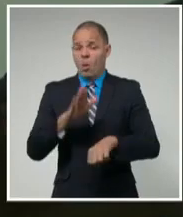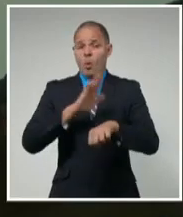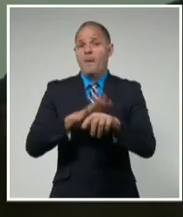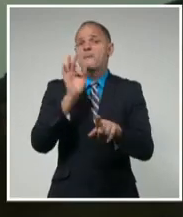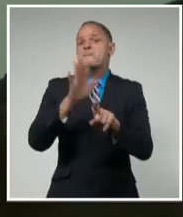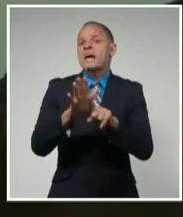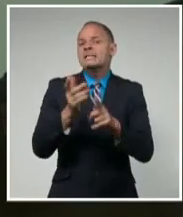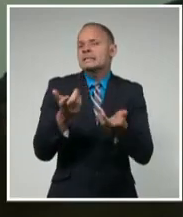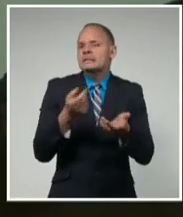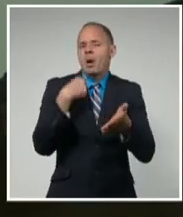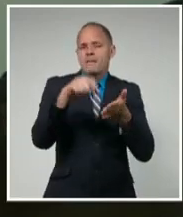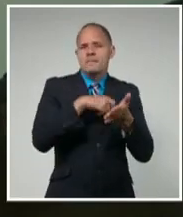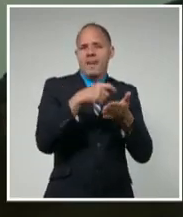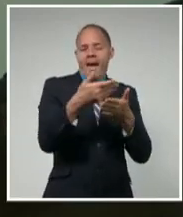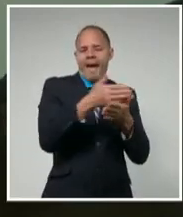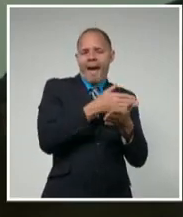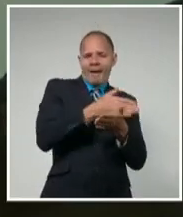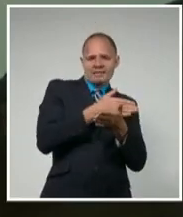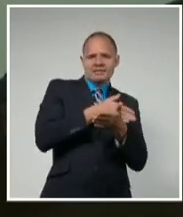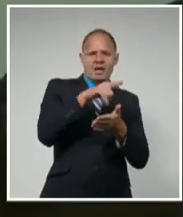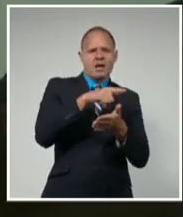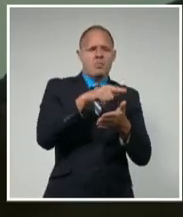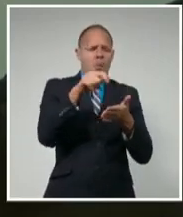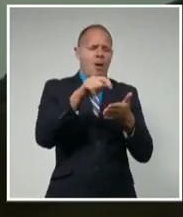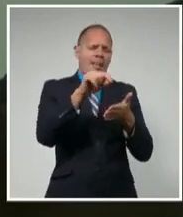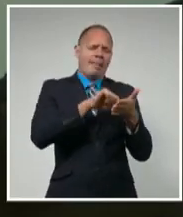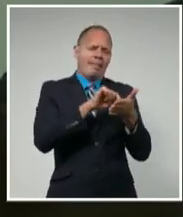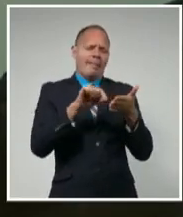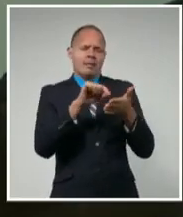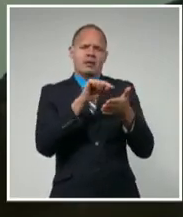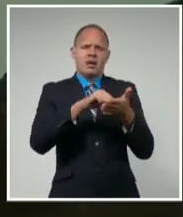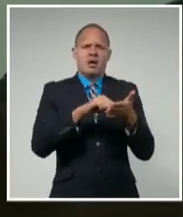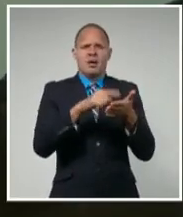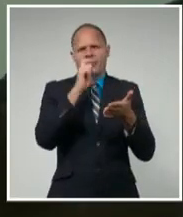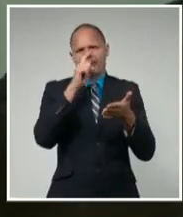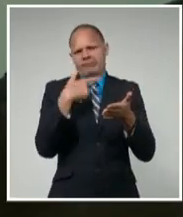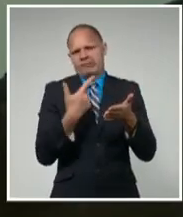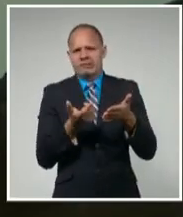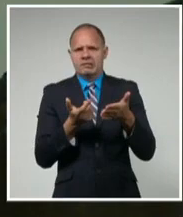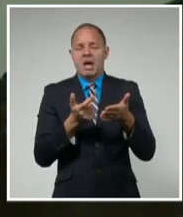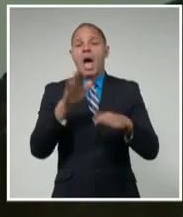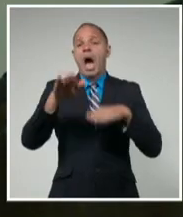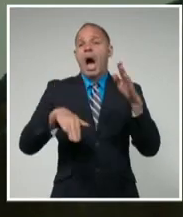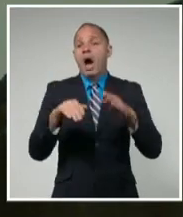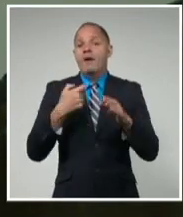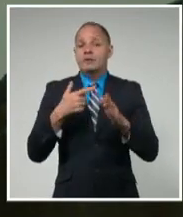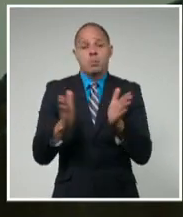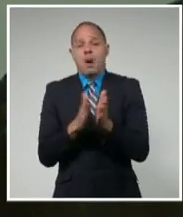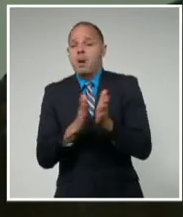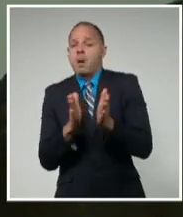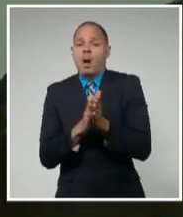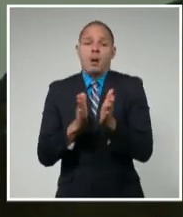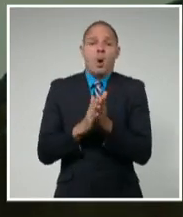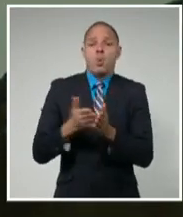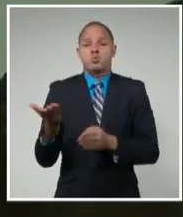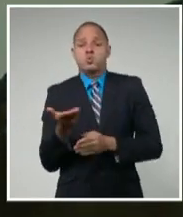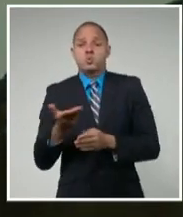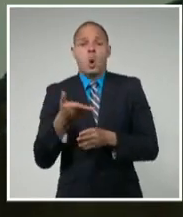de calidad. A veces se ejecutan viviendas como para salir al paso. Se ve como un